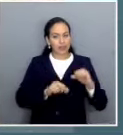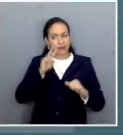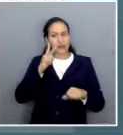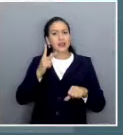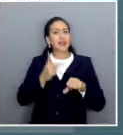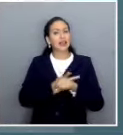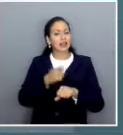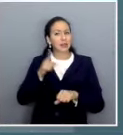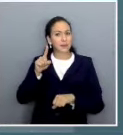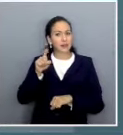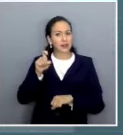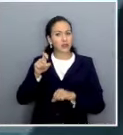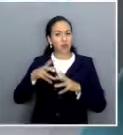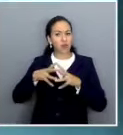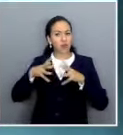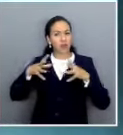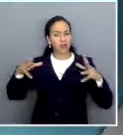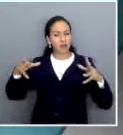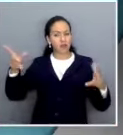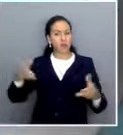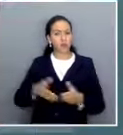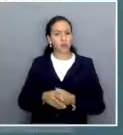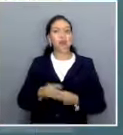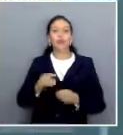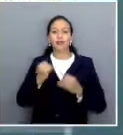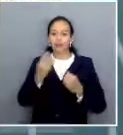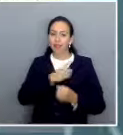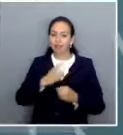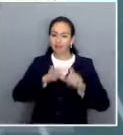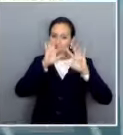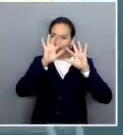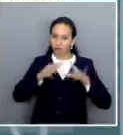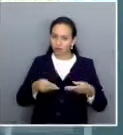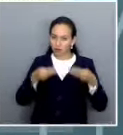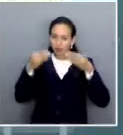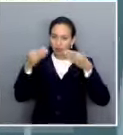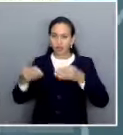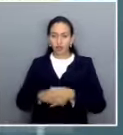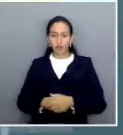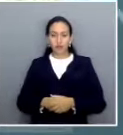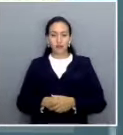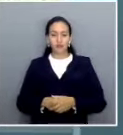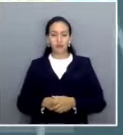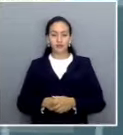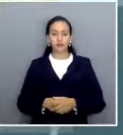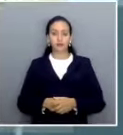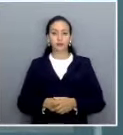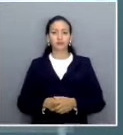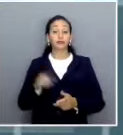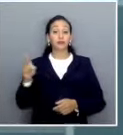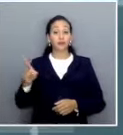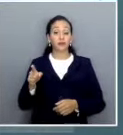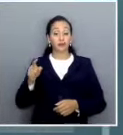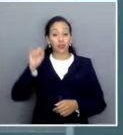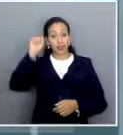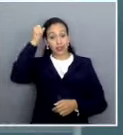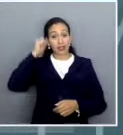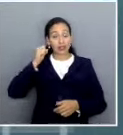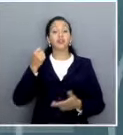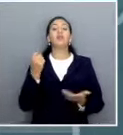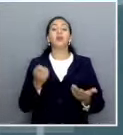la entidad y presentar un informe. Un tribunal colegiado de Sonora otorgó un amparo a un